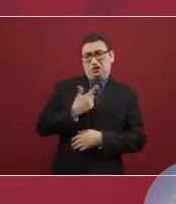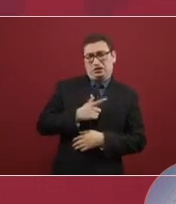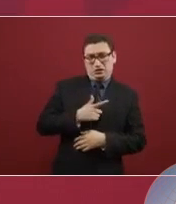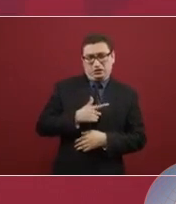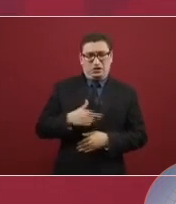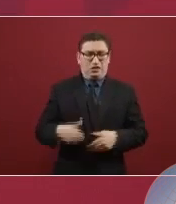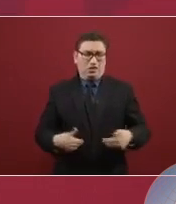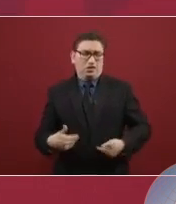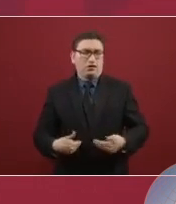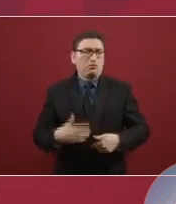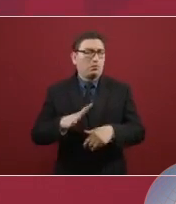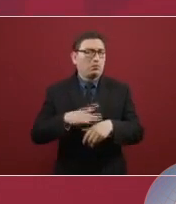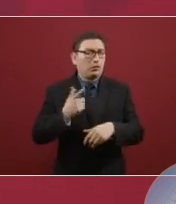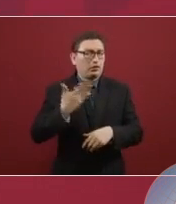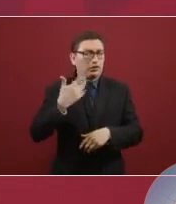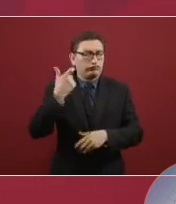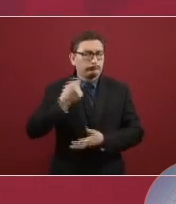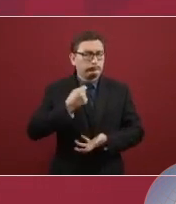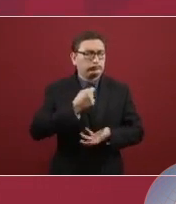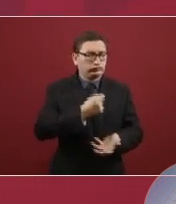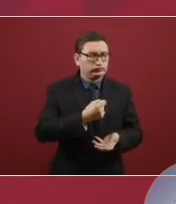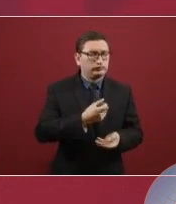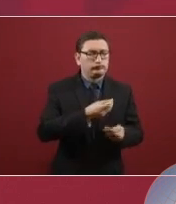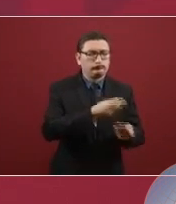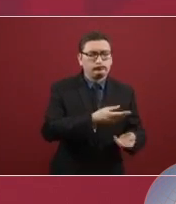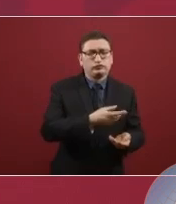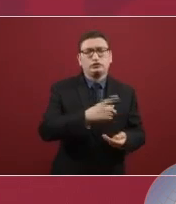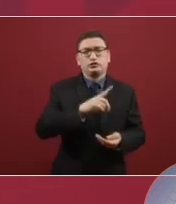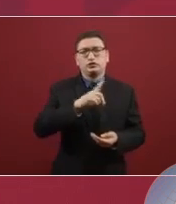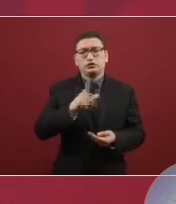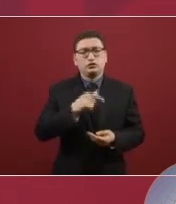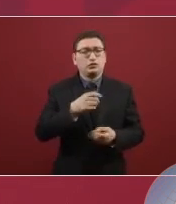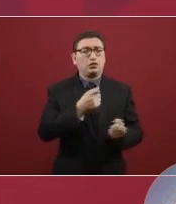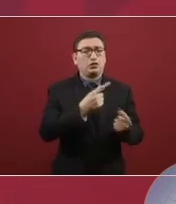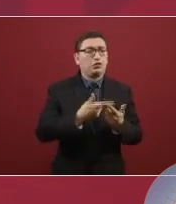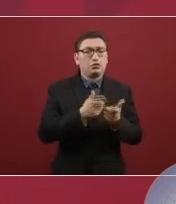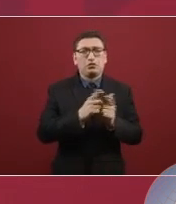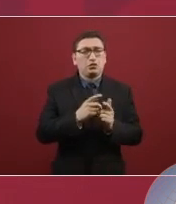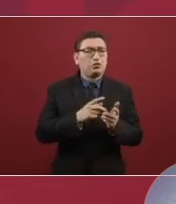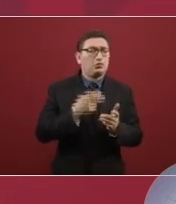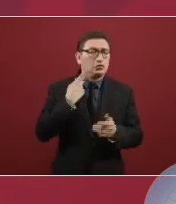apoyos hasta eh políticos